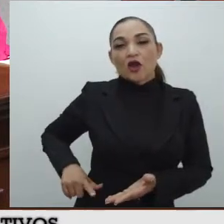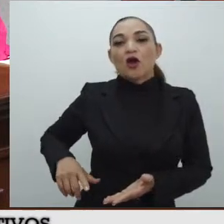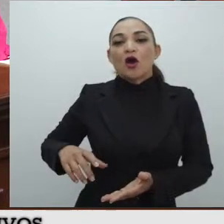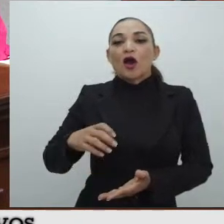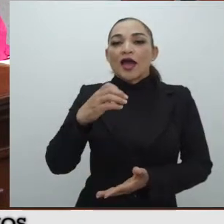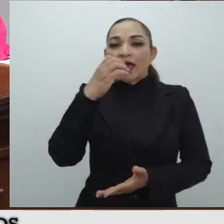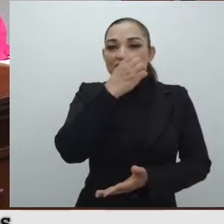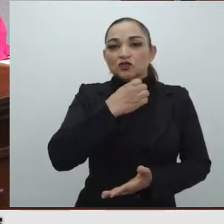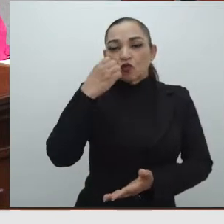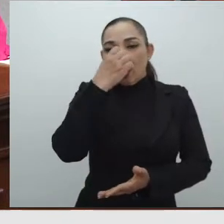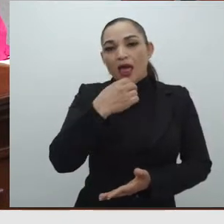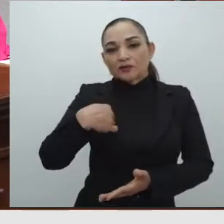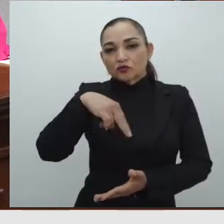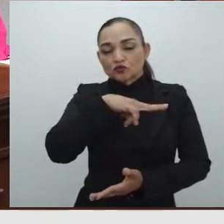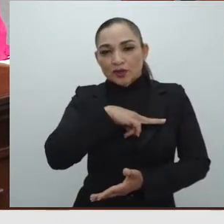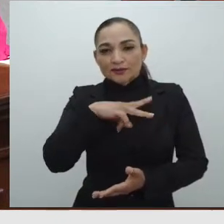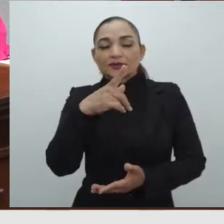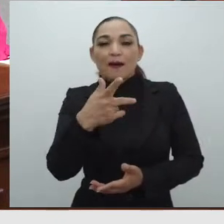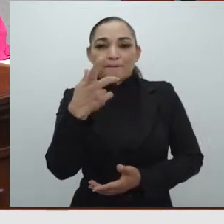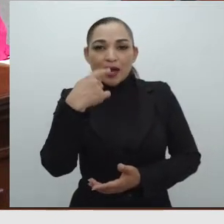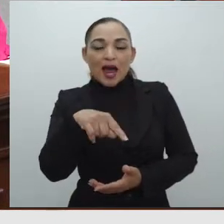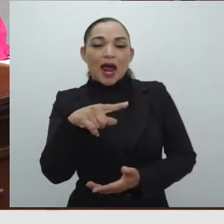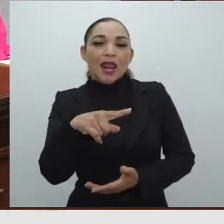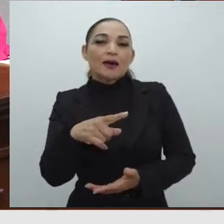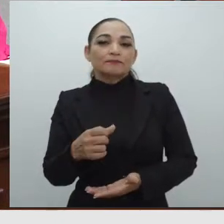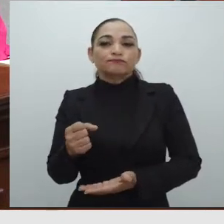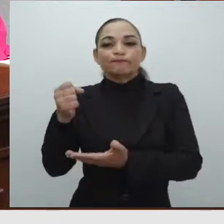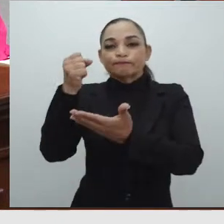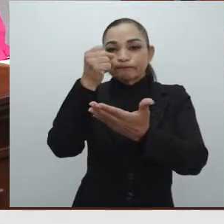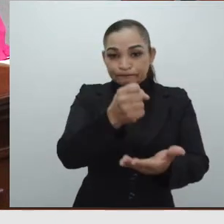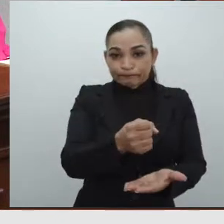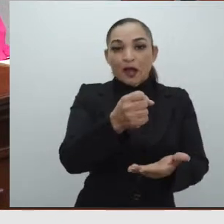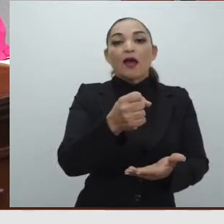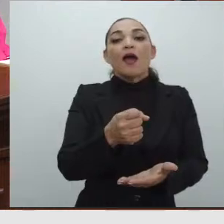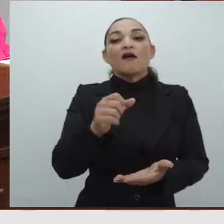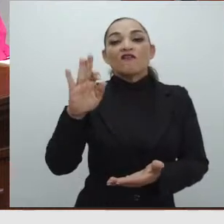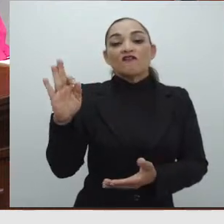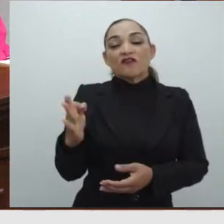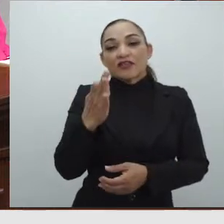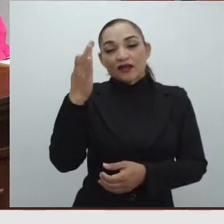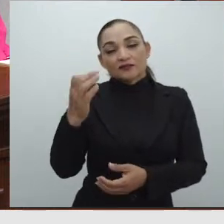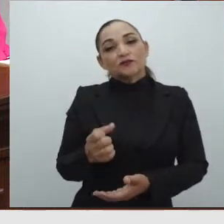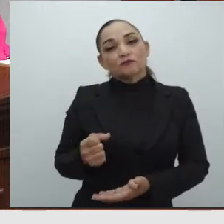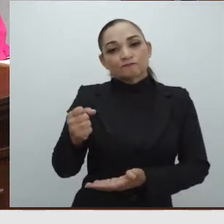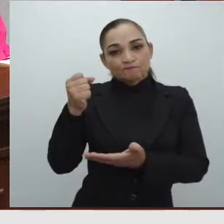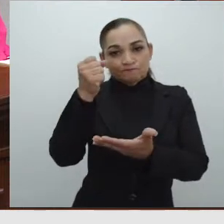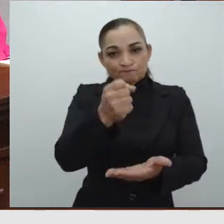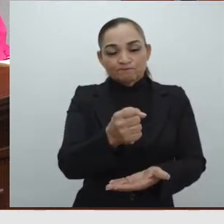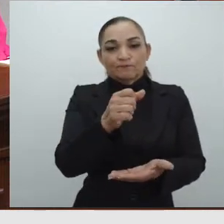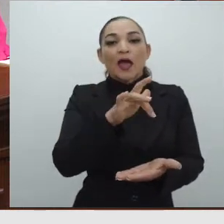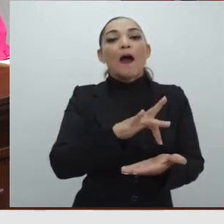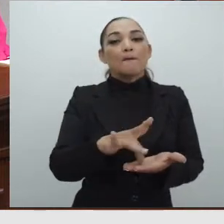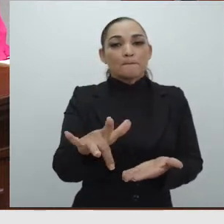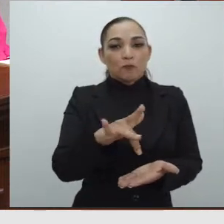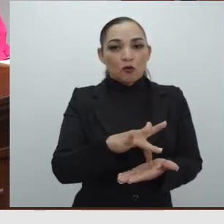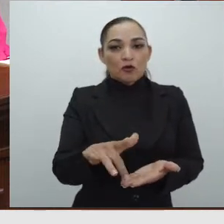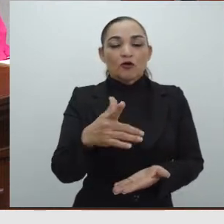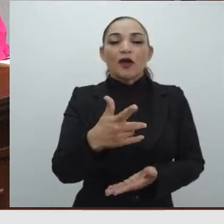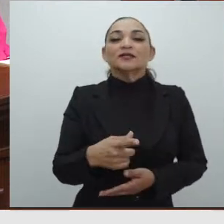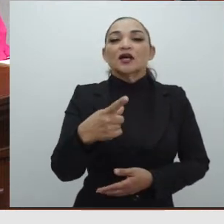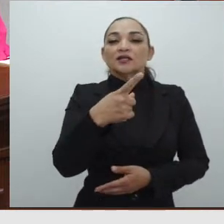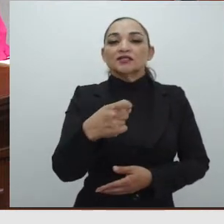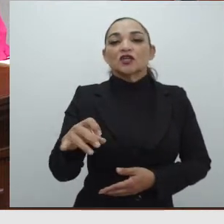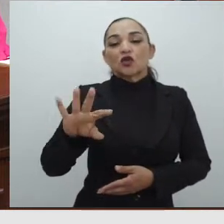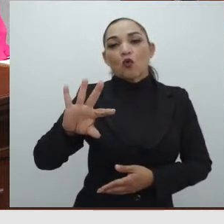de pesos que la federación está aportando. En pocas palabras, podemos decir que se tiene esos